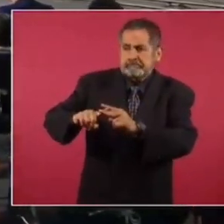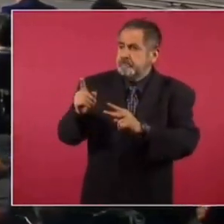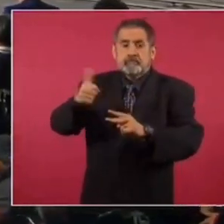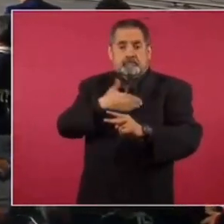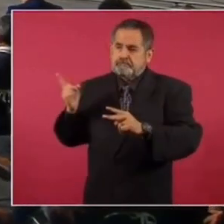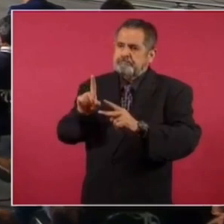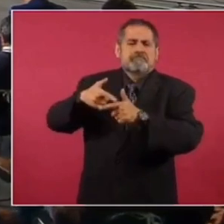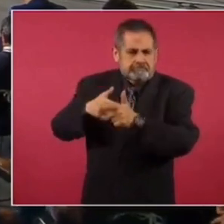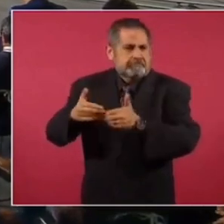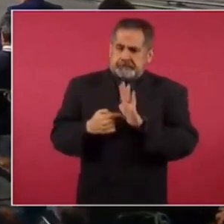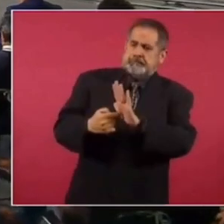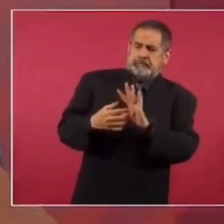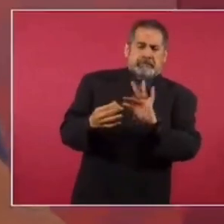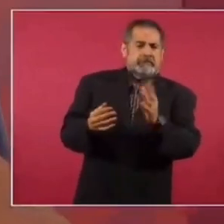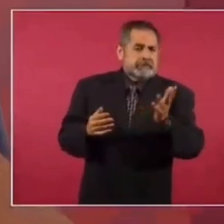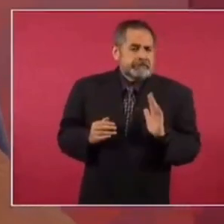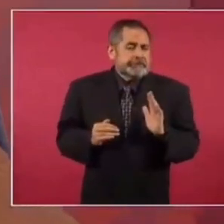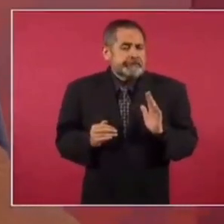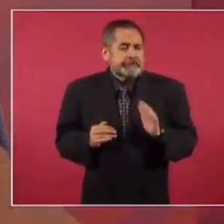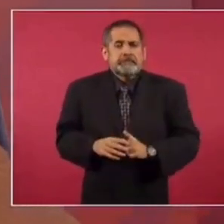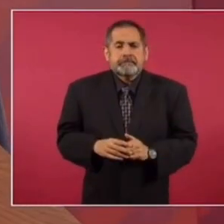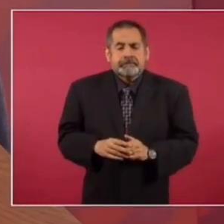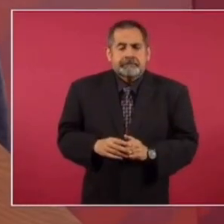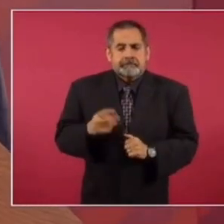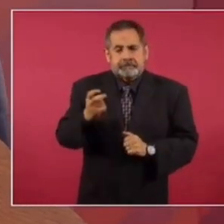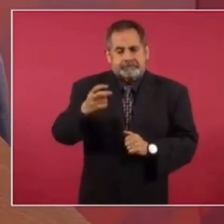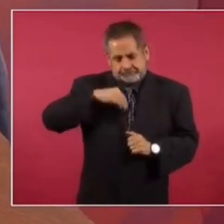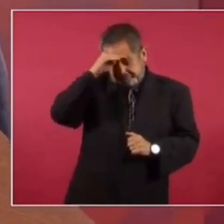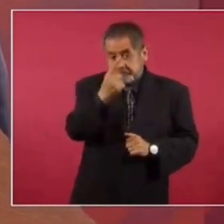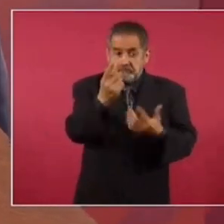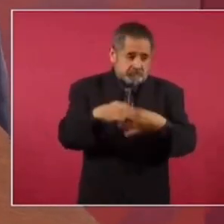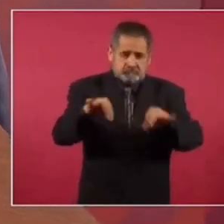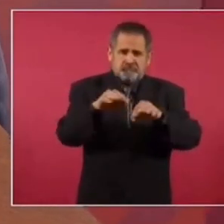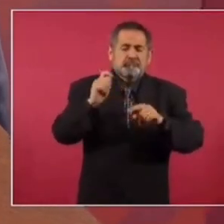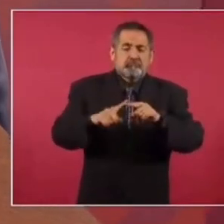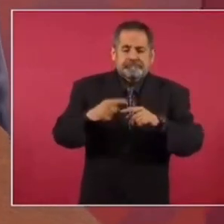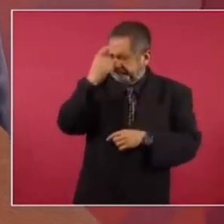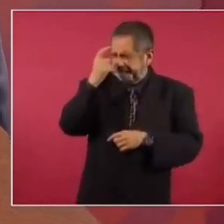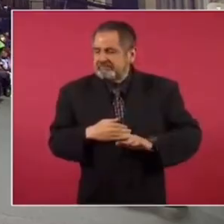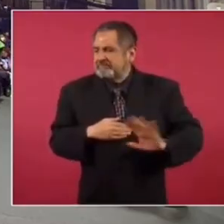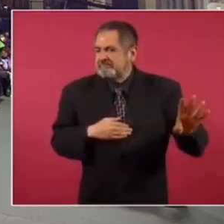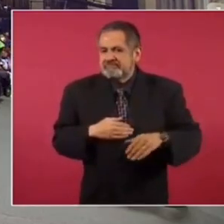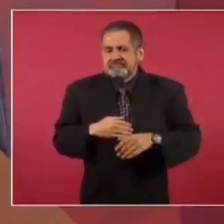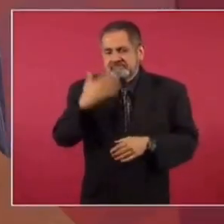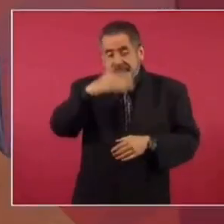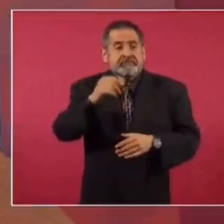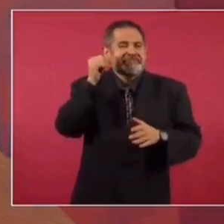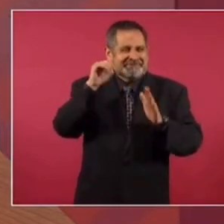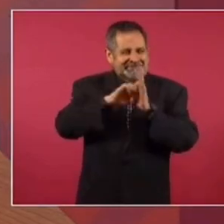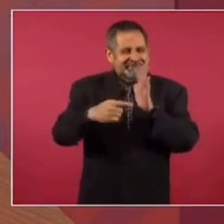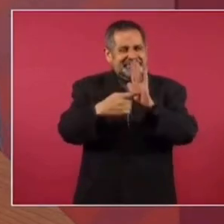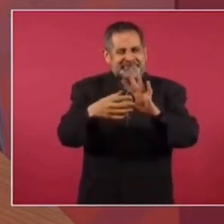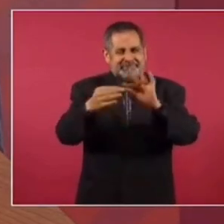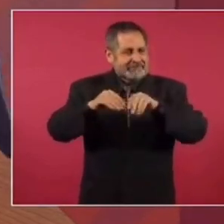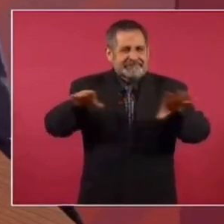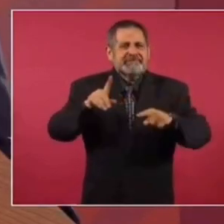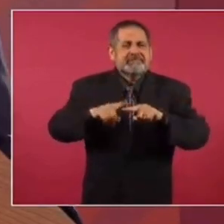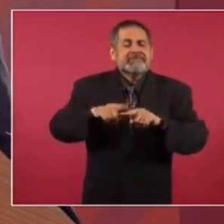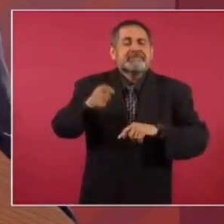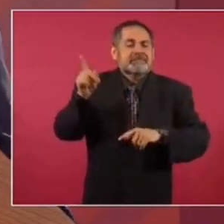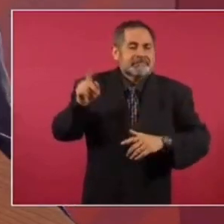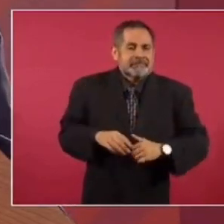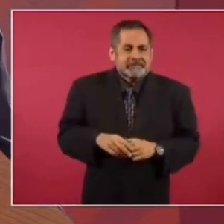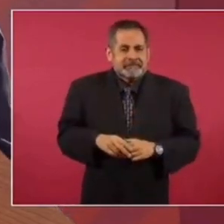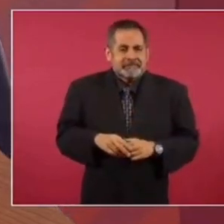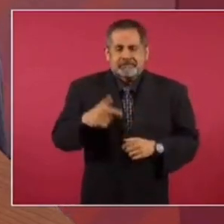El ejemplo y esto que considero muy importante el cambio de mentalidad allá pusimos un mensaje de